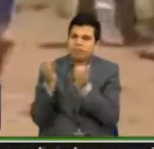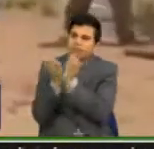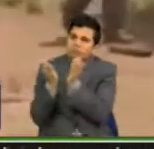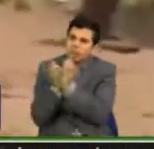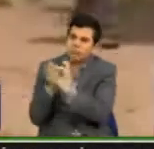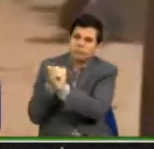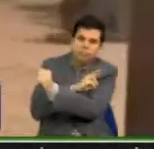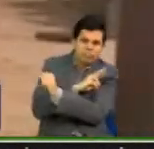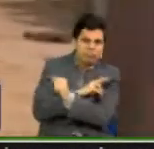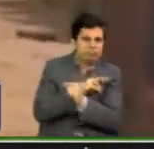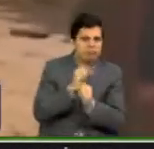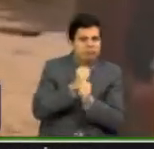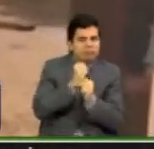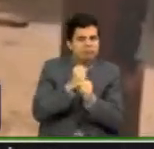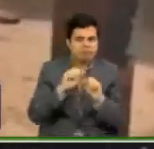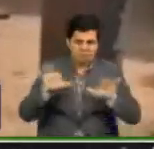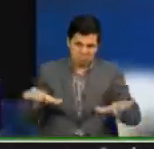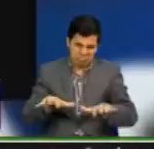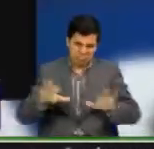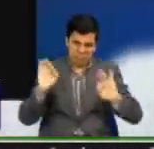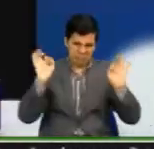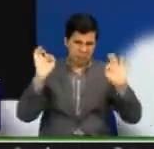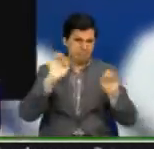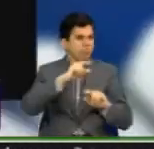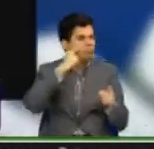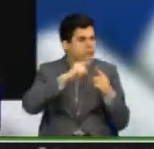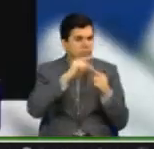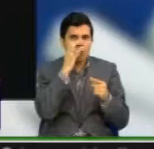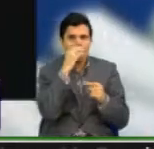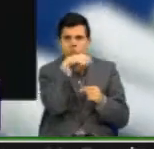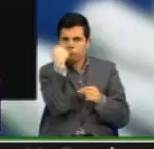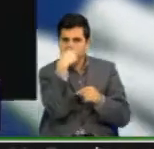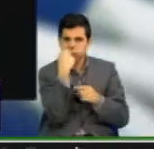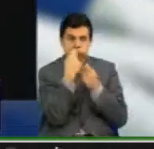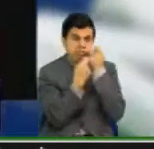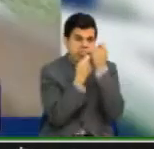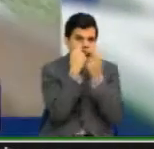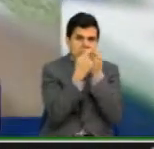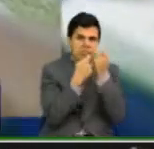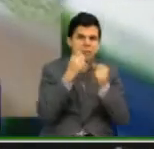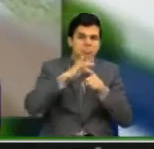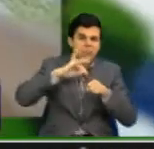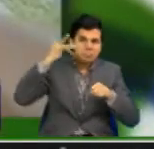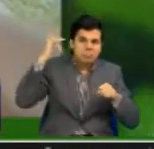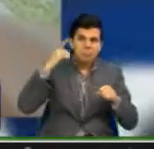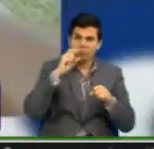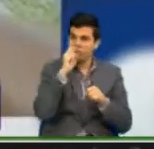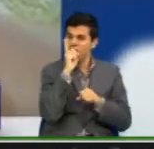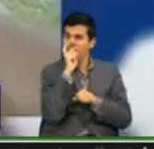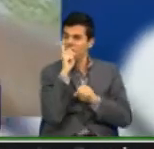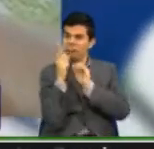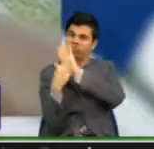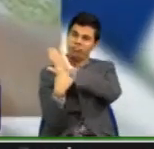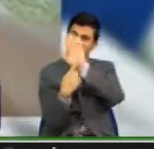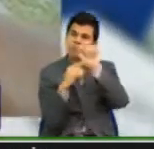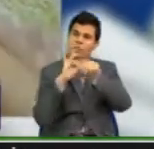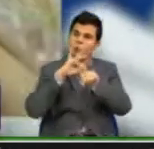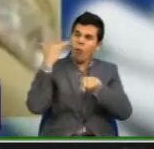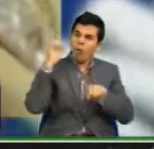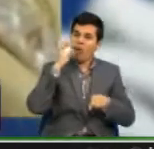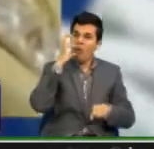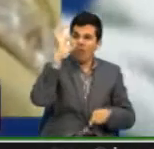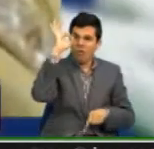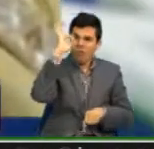vida de labriego obtuvo las armas el poder la coca y el otro metal precioso que él hacía extensión con gruesas cadenas